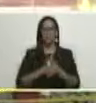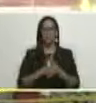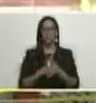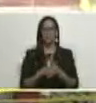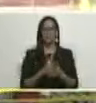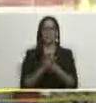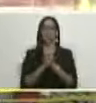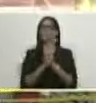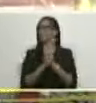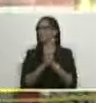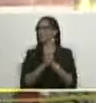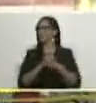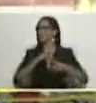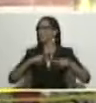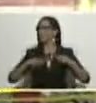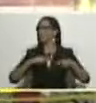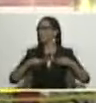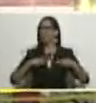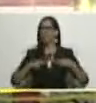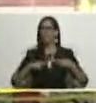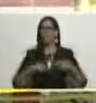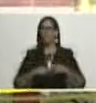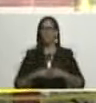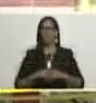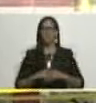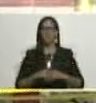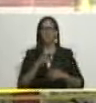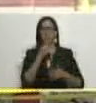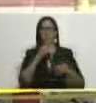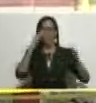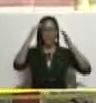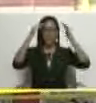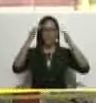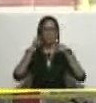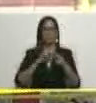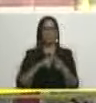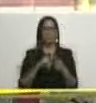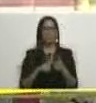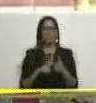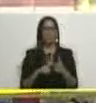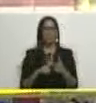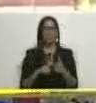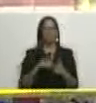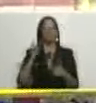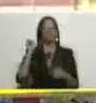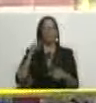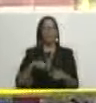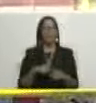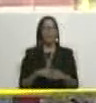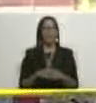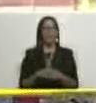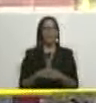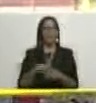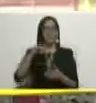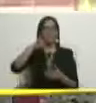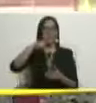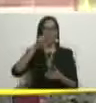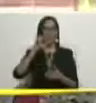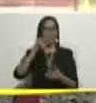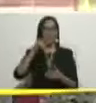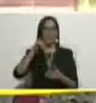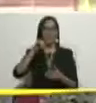Amigo y rector. Bueno, mis saludos entonces. También Jessica Peroso de Clar,